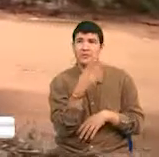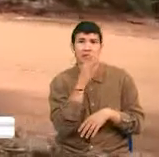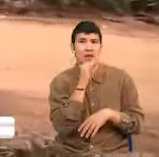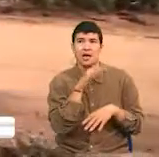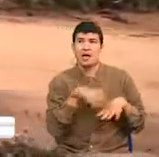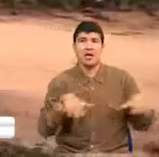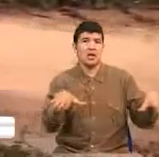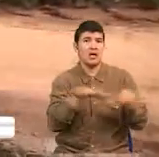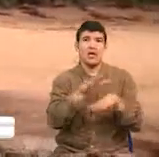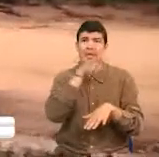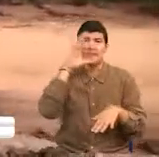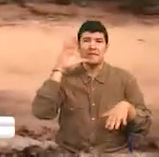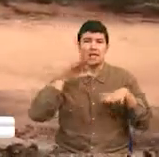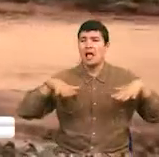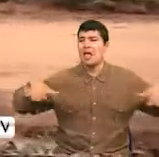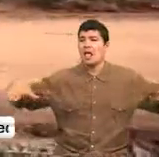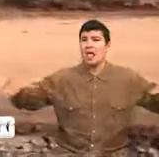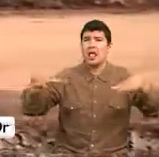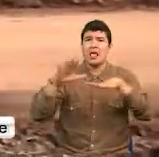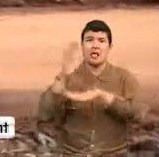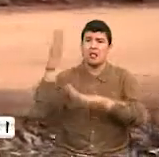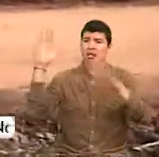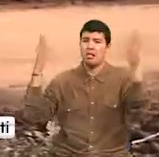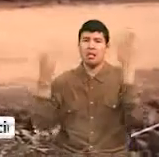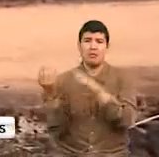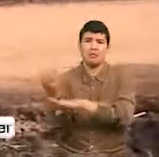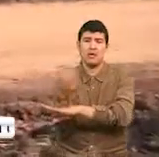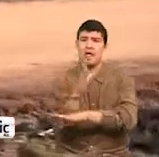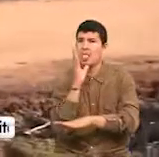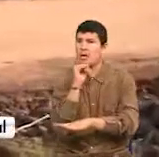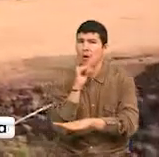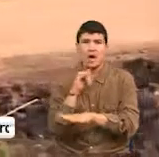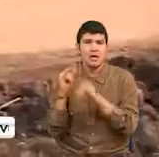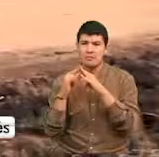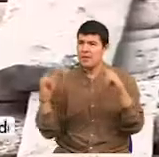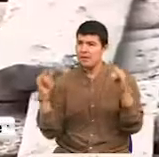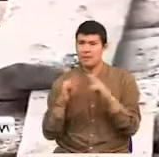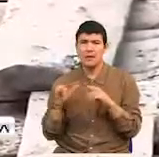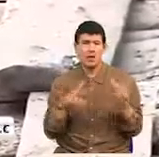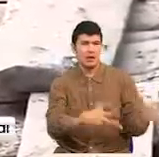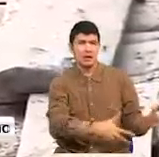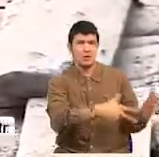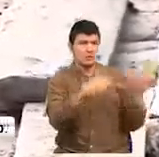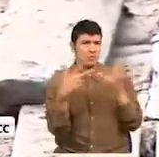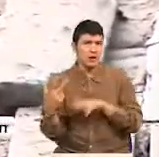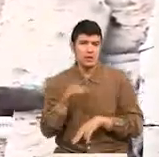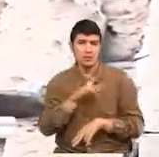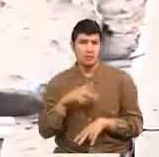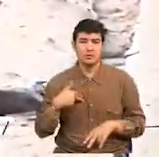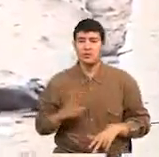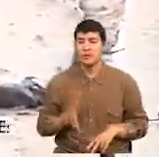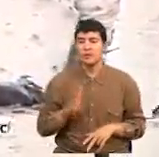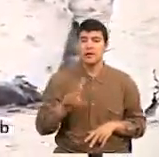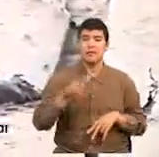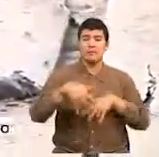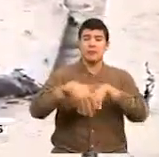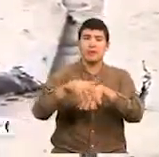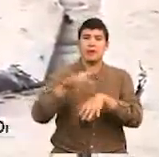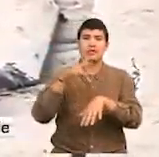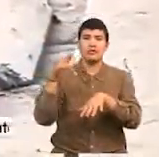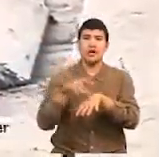hay nada sino una finca vacía con monte y potreros, no le tienen más nada, los puentes donde veníamos nosotros en la caravana, nos